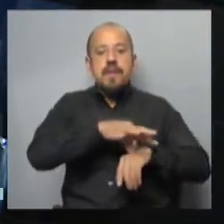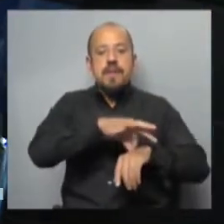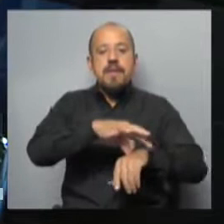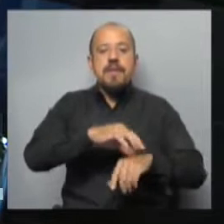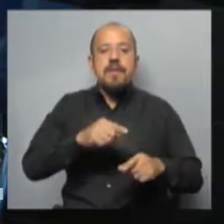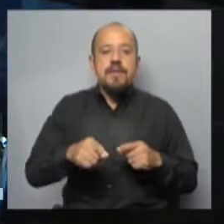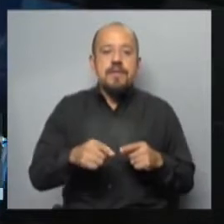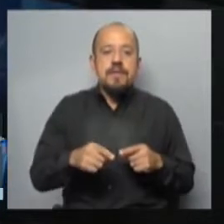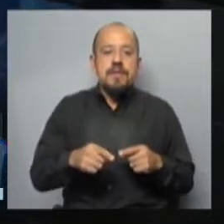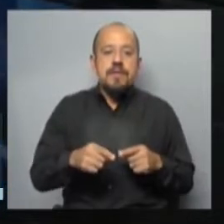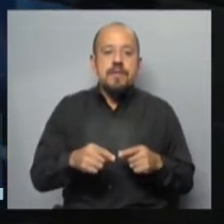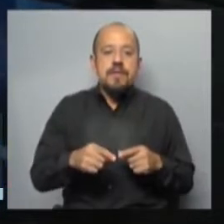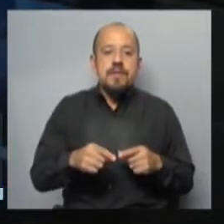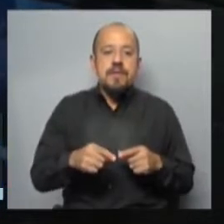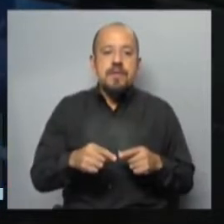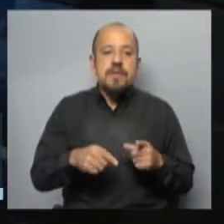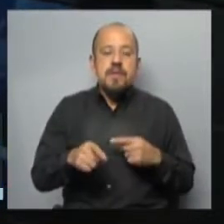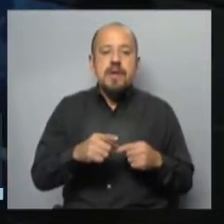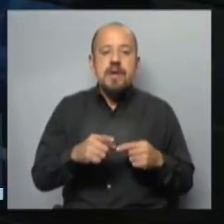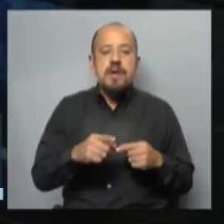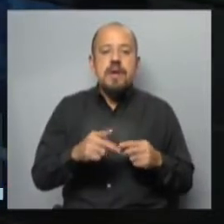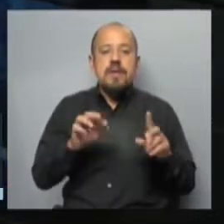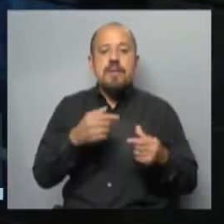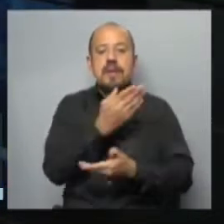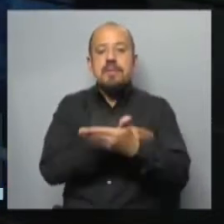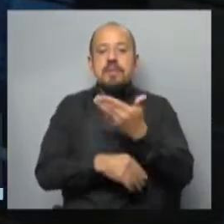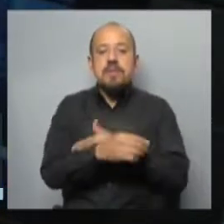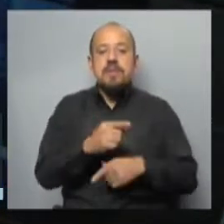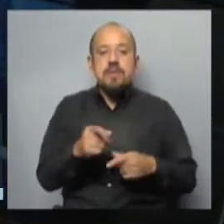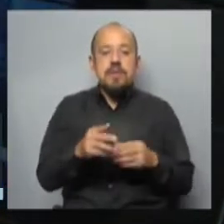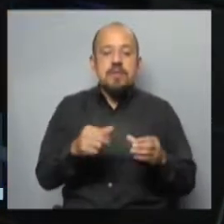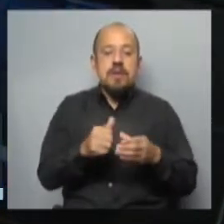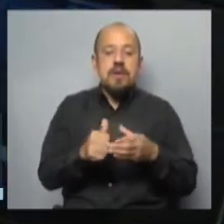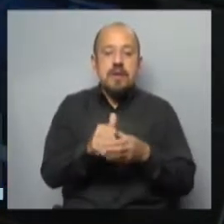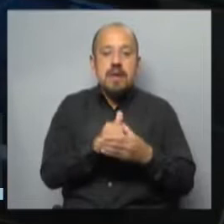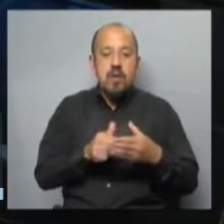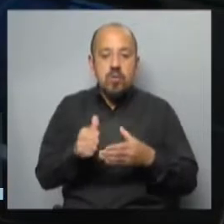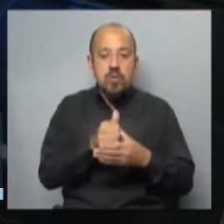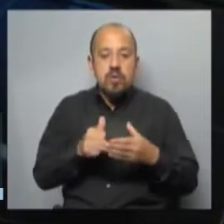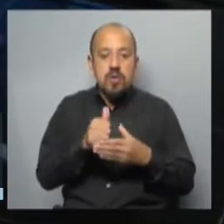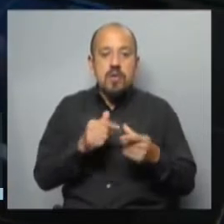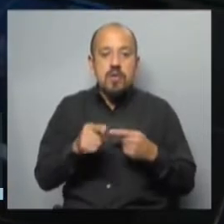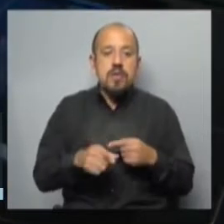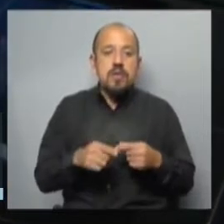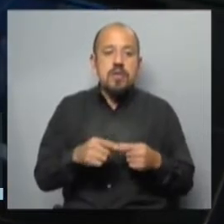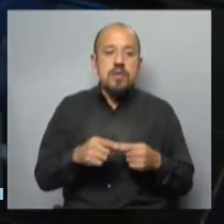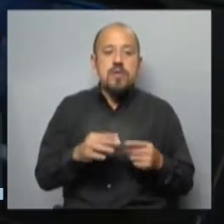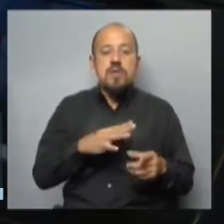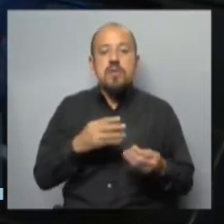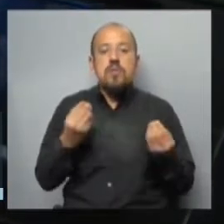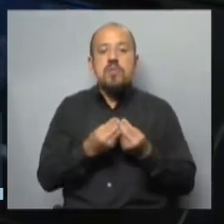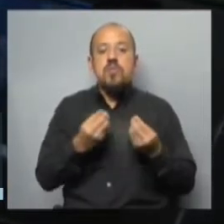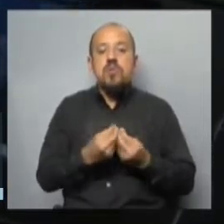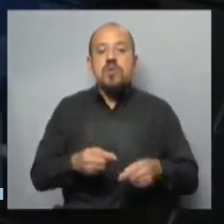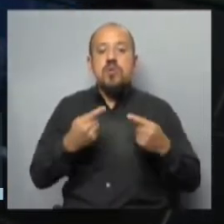a la discapacidad y el primer fascículo fue sobre autismo en esta guía se detalla en un montón de cosas y fue